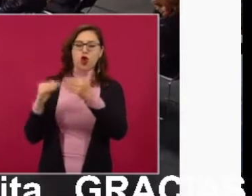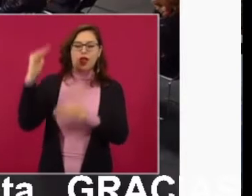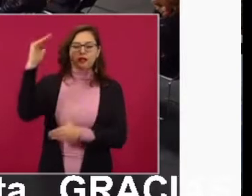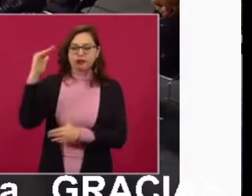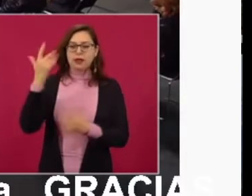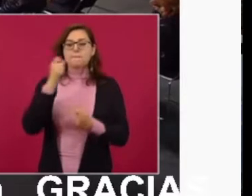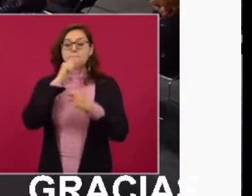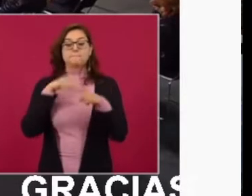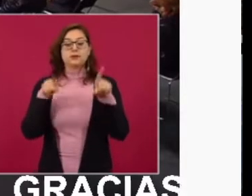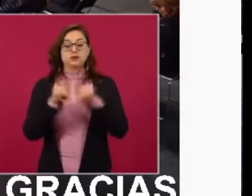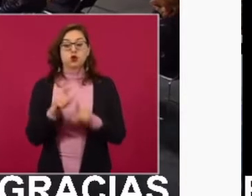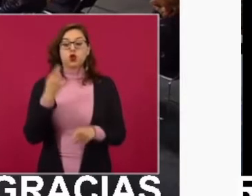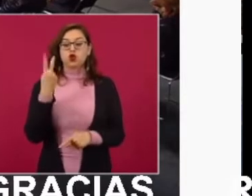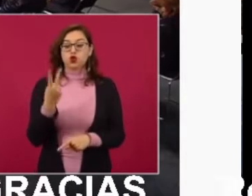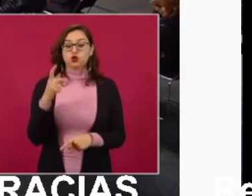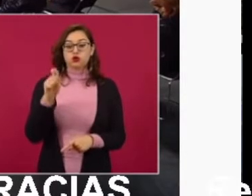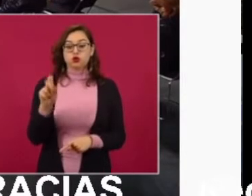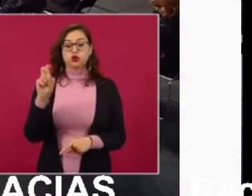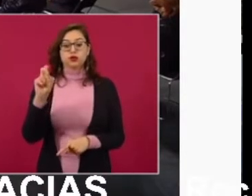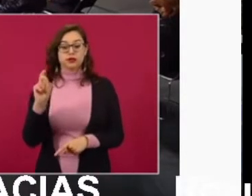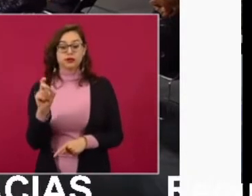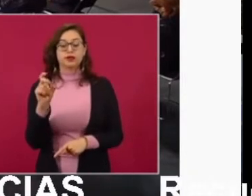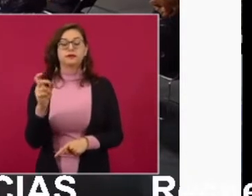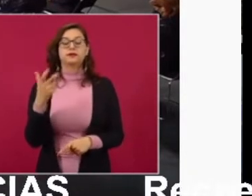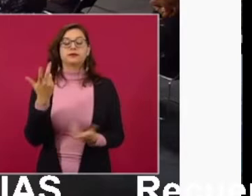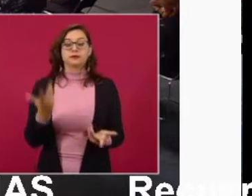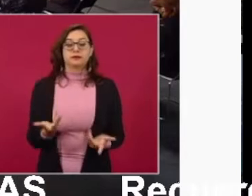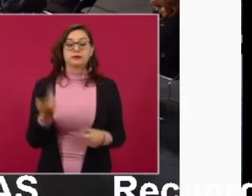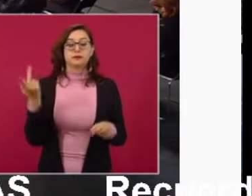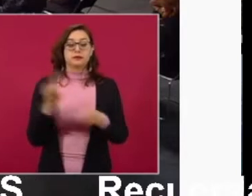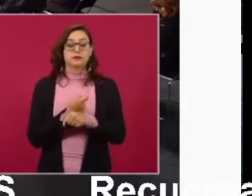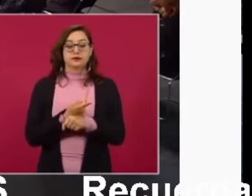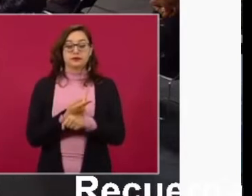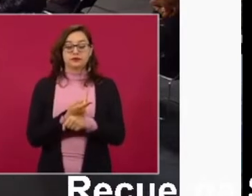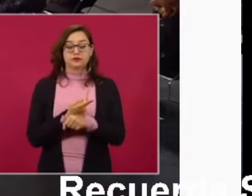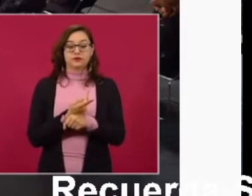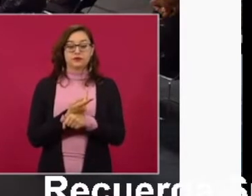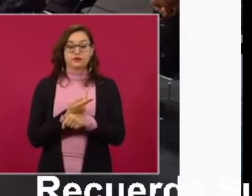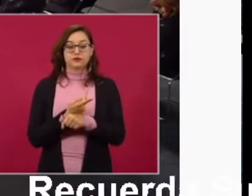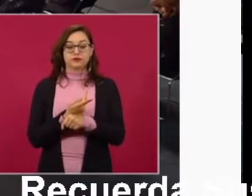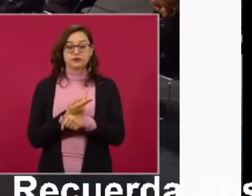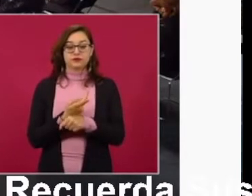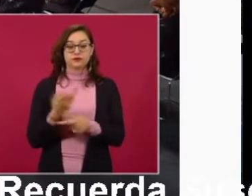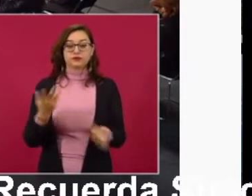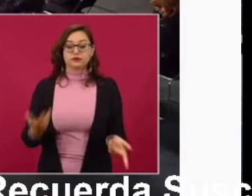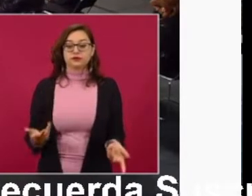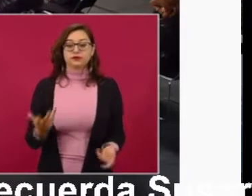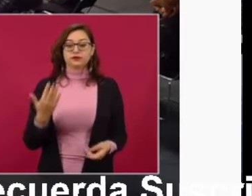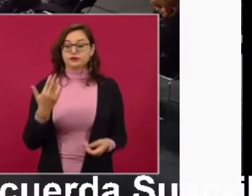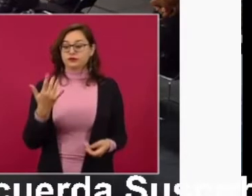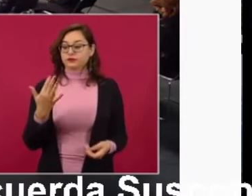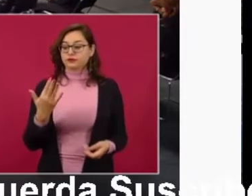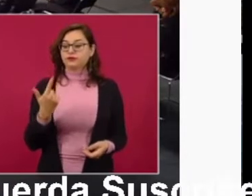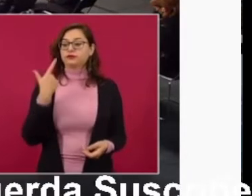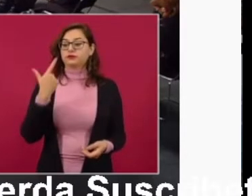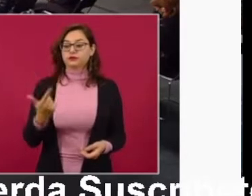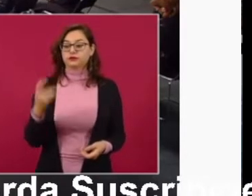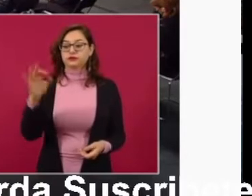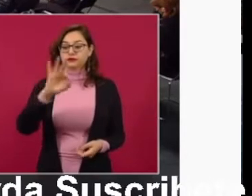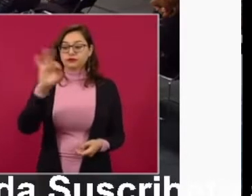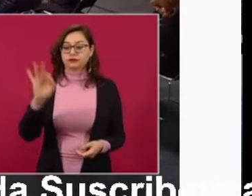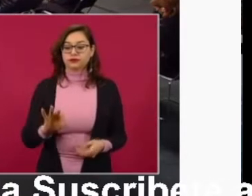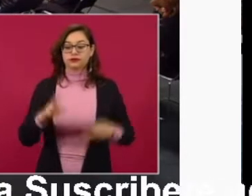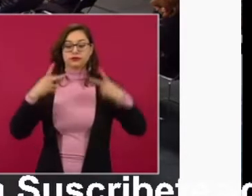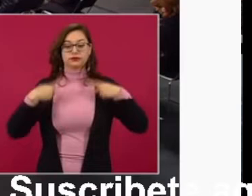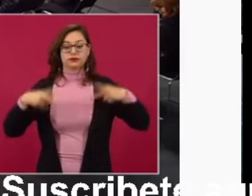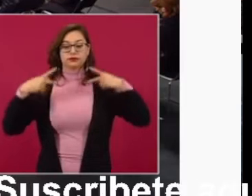quiero decirles que el 57 por ciento de las familias mexicanas de los 45 millones